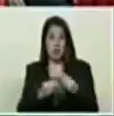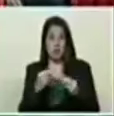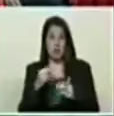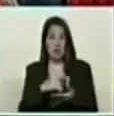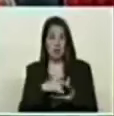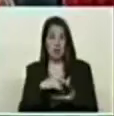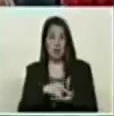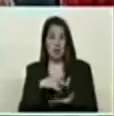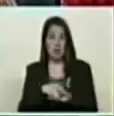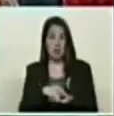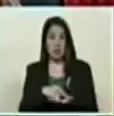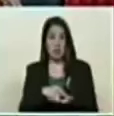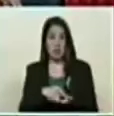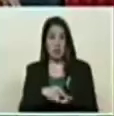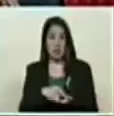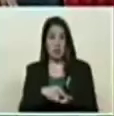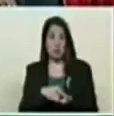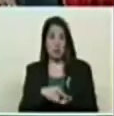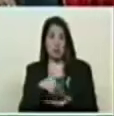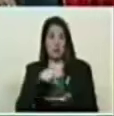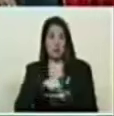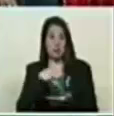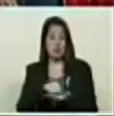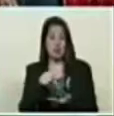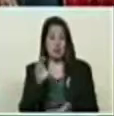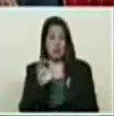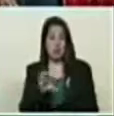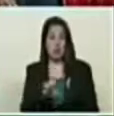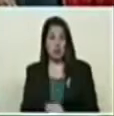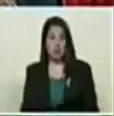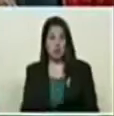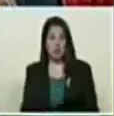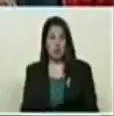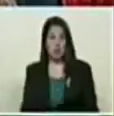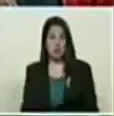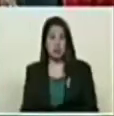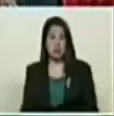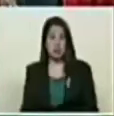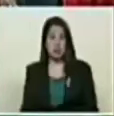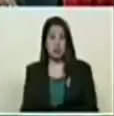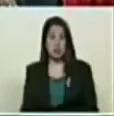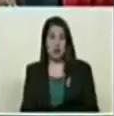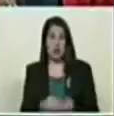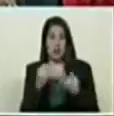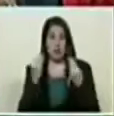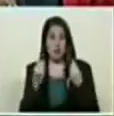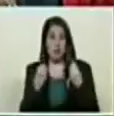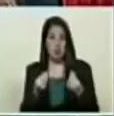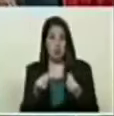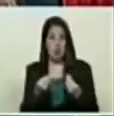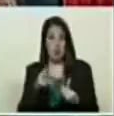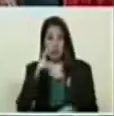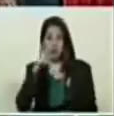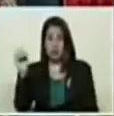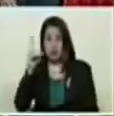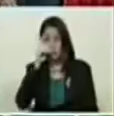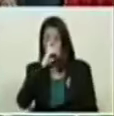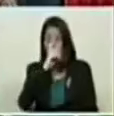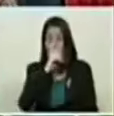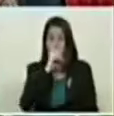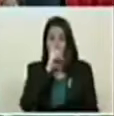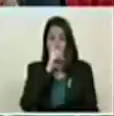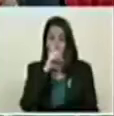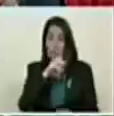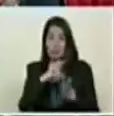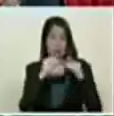Carabobo, al centro del país, para que la conmemoración de los 200 años sea por todo lo